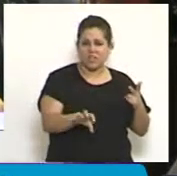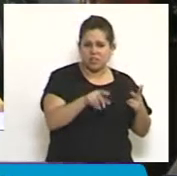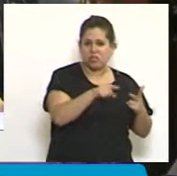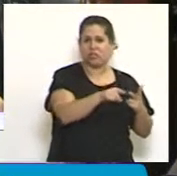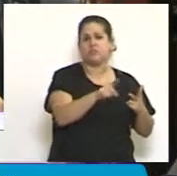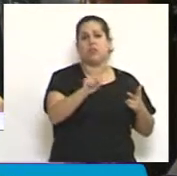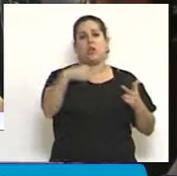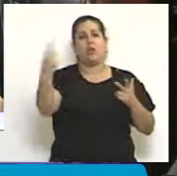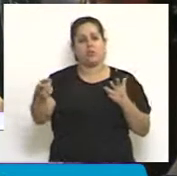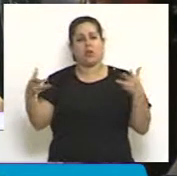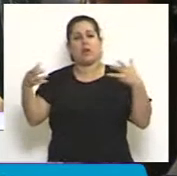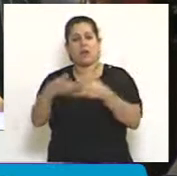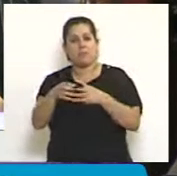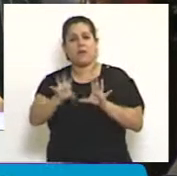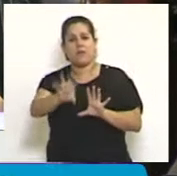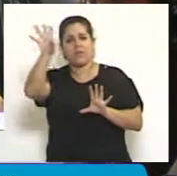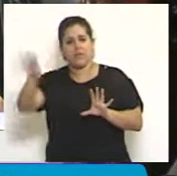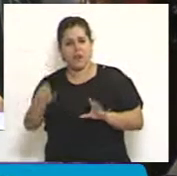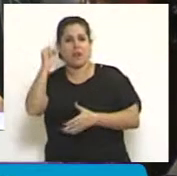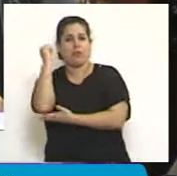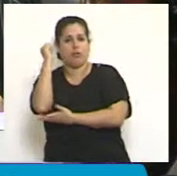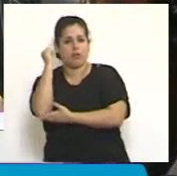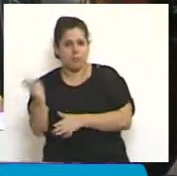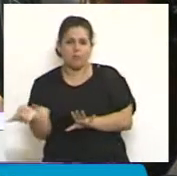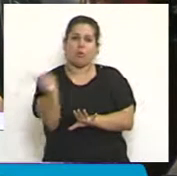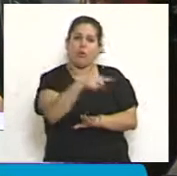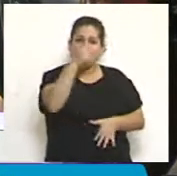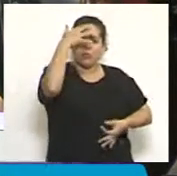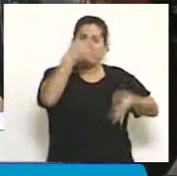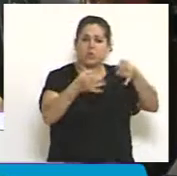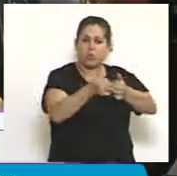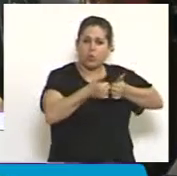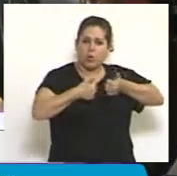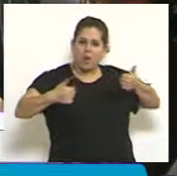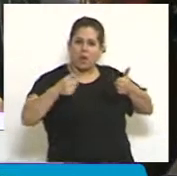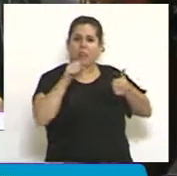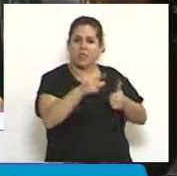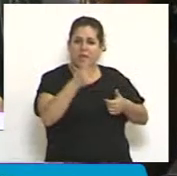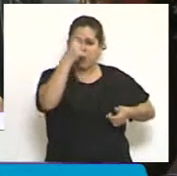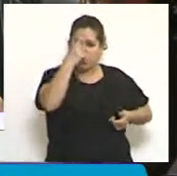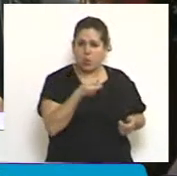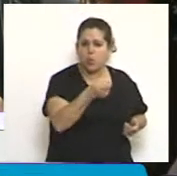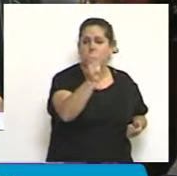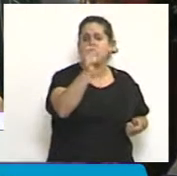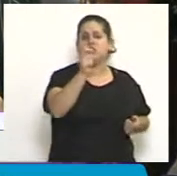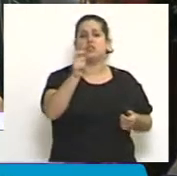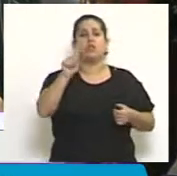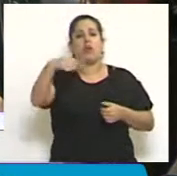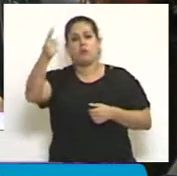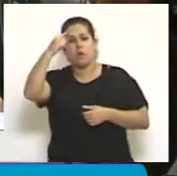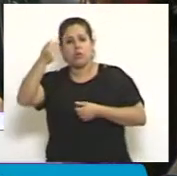atribuidos a personas menores de 18 años de edad al momento de comisión del hecho.